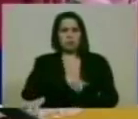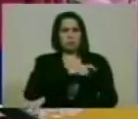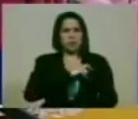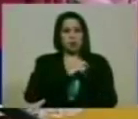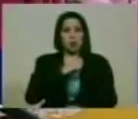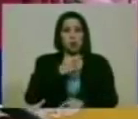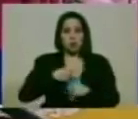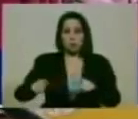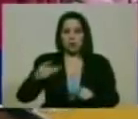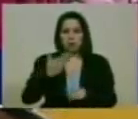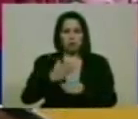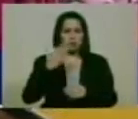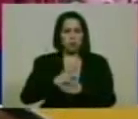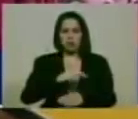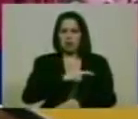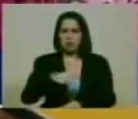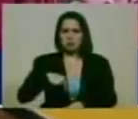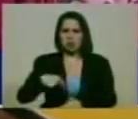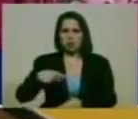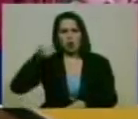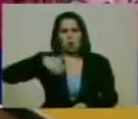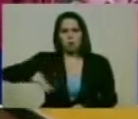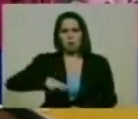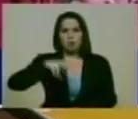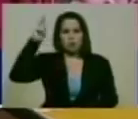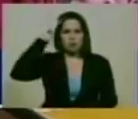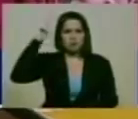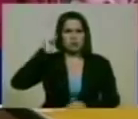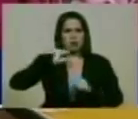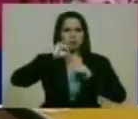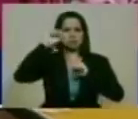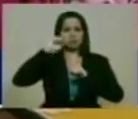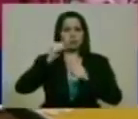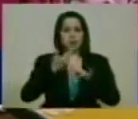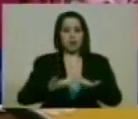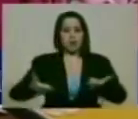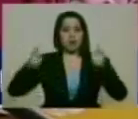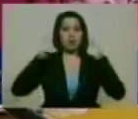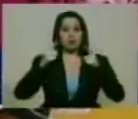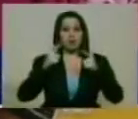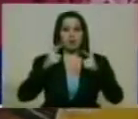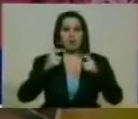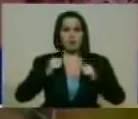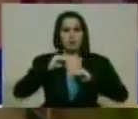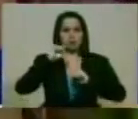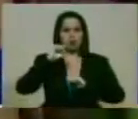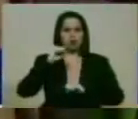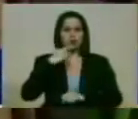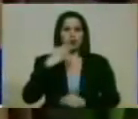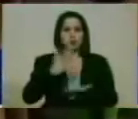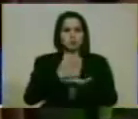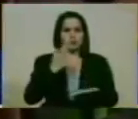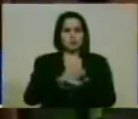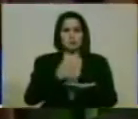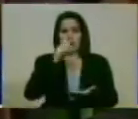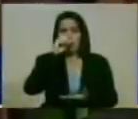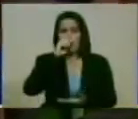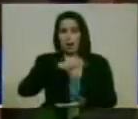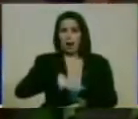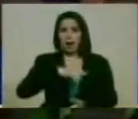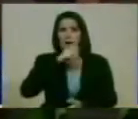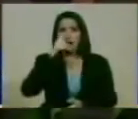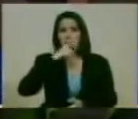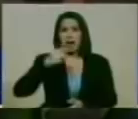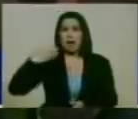hijos victoriosos. Jamás seremos dominados. Esa historia jamás se repetirá porque hace muchos años decidimos